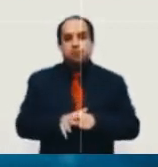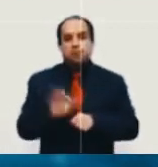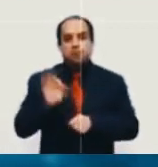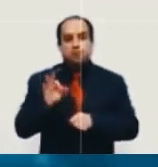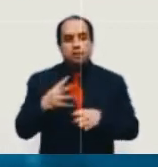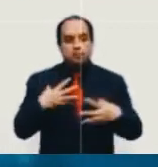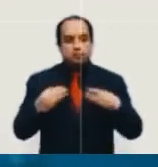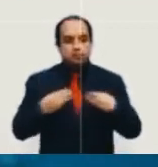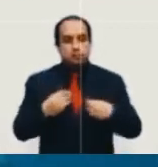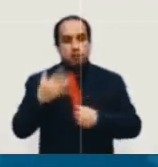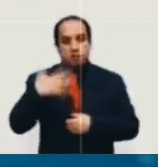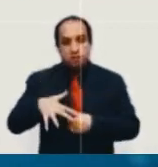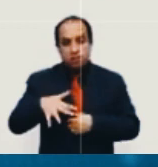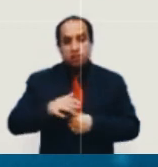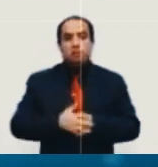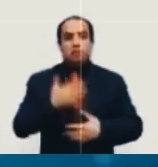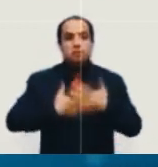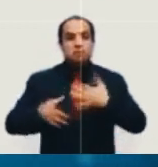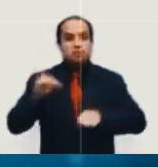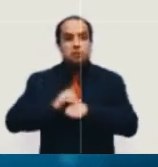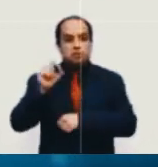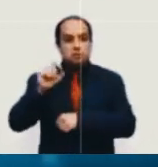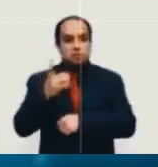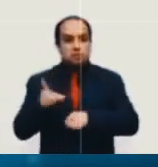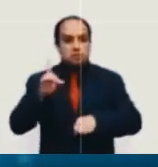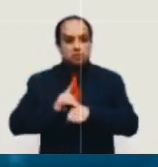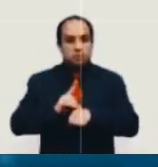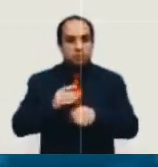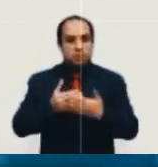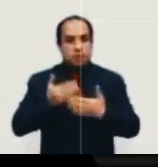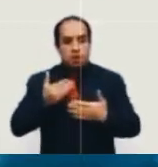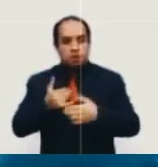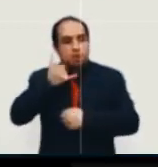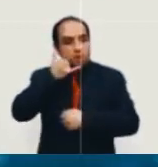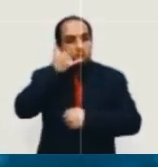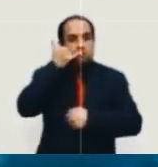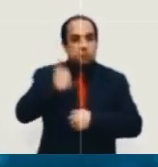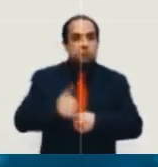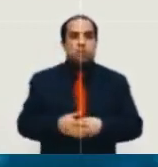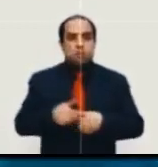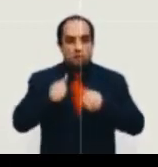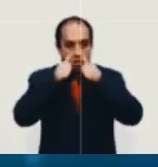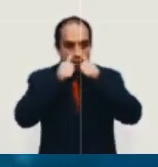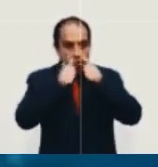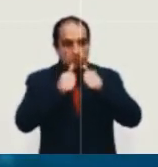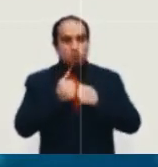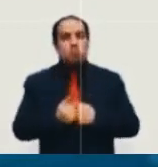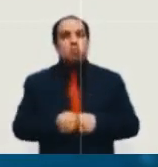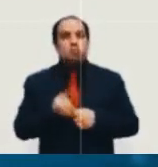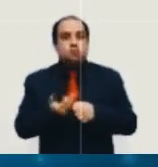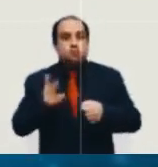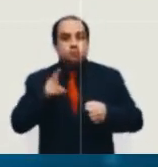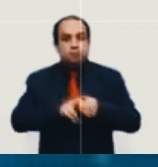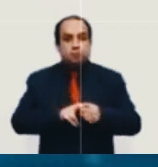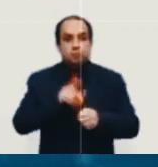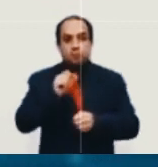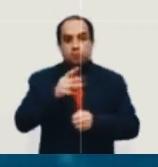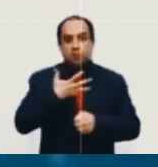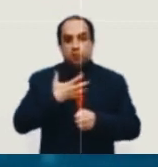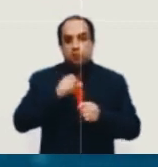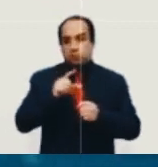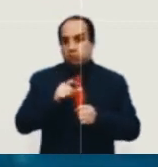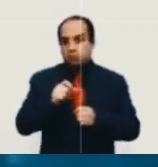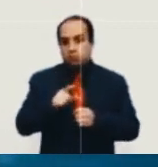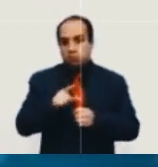15 días, inclusive 20 días en algunos casos, previo a tener que hacer una llamada para atención hospitalaria. Aquí también vemos esta misma serie, ¿no?